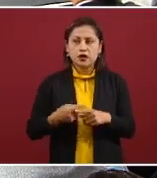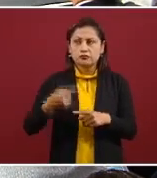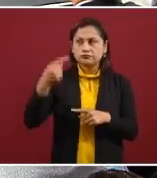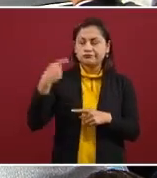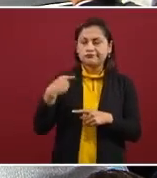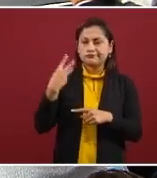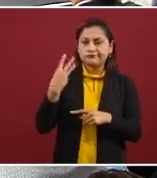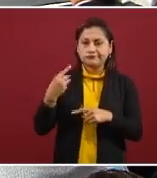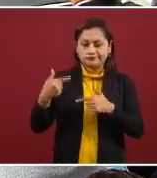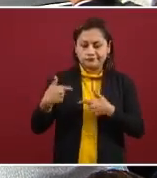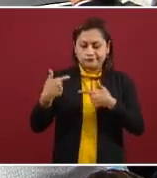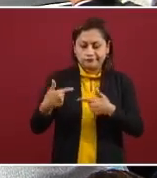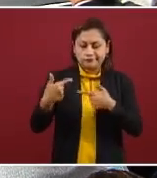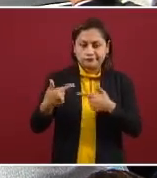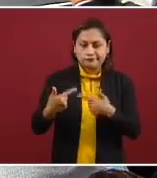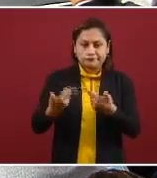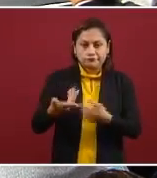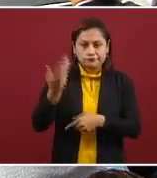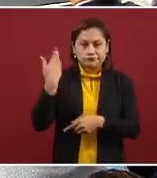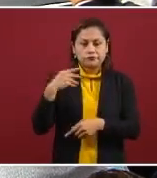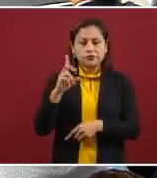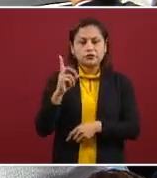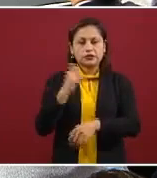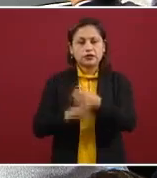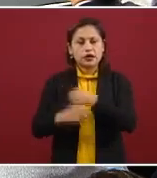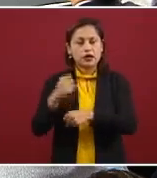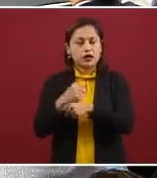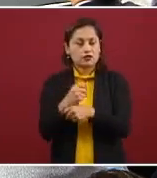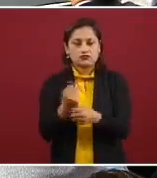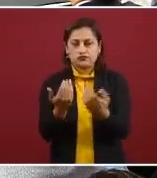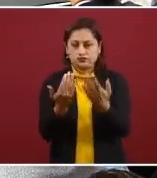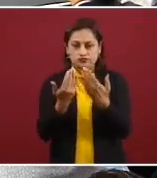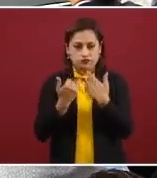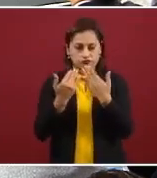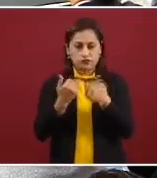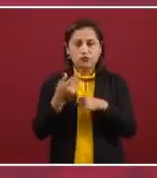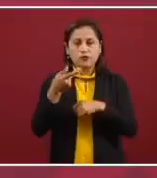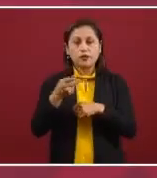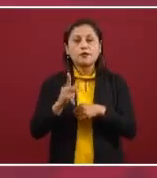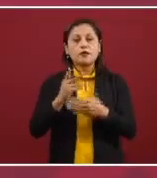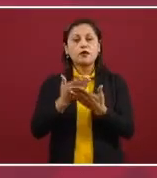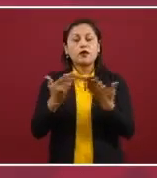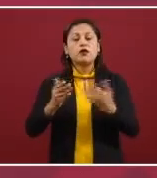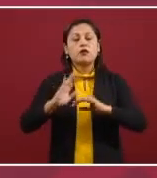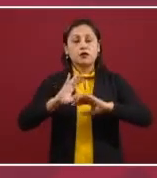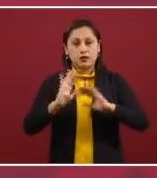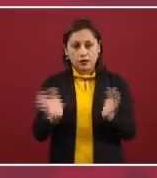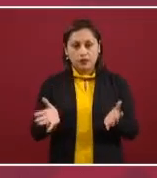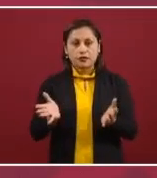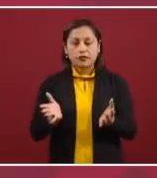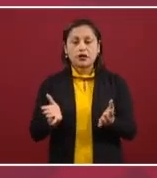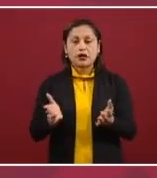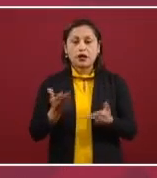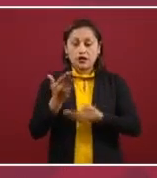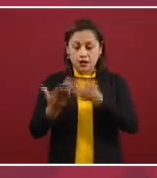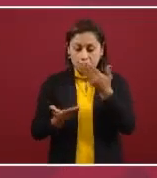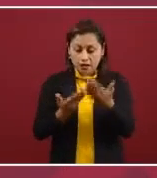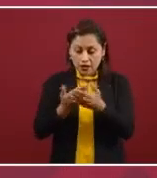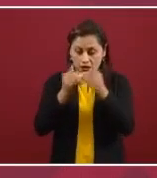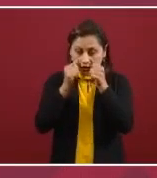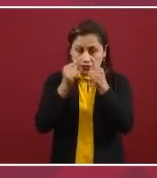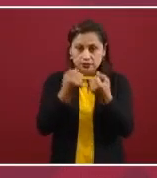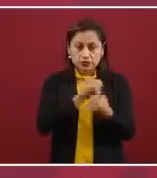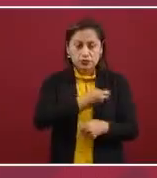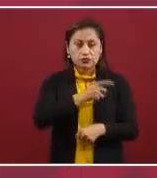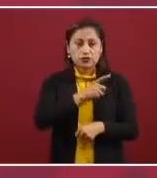generaciones, hace 30 años en principio, que es reorganizar los servicios de atención de salud con una